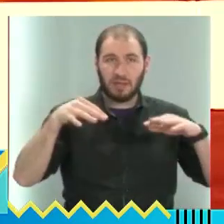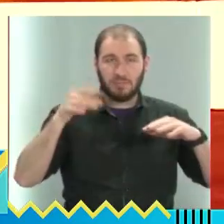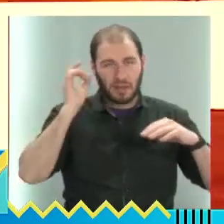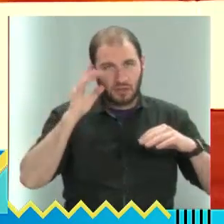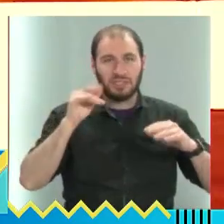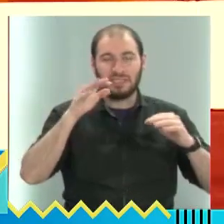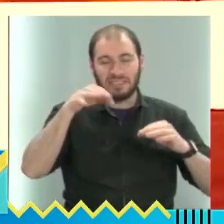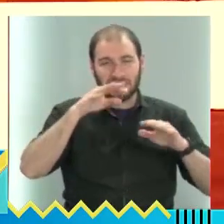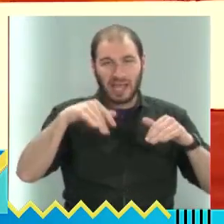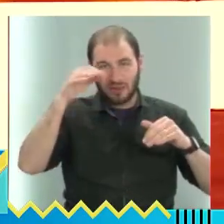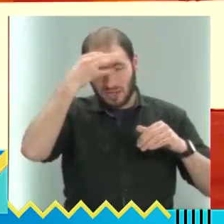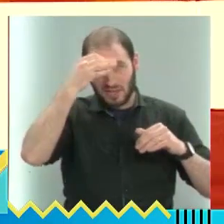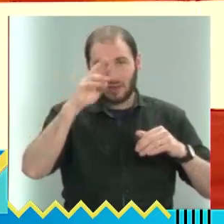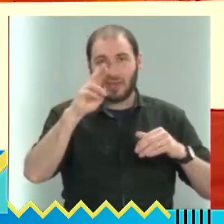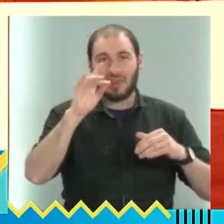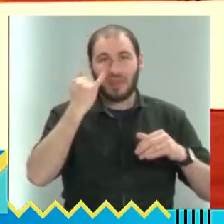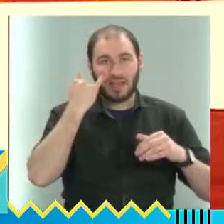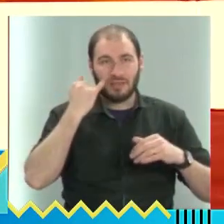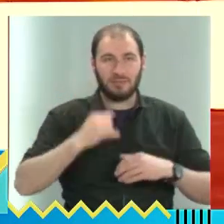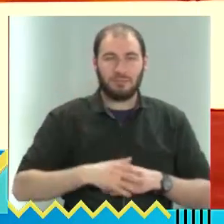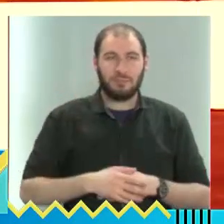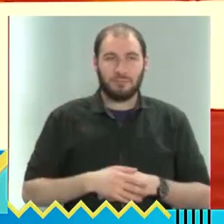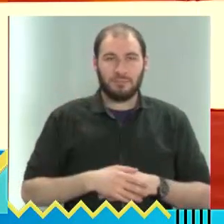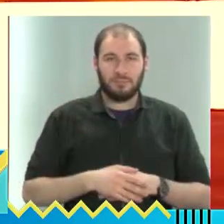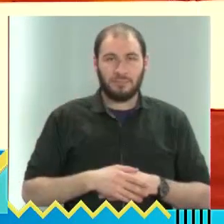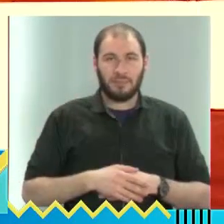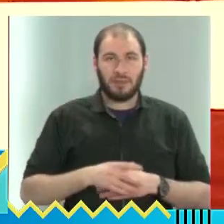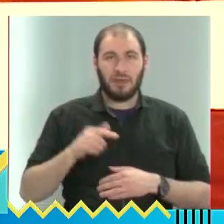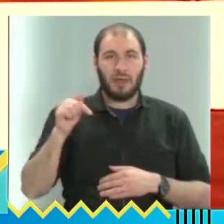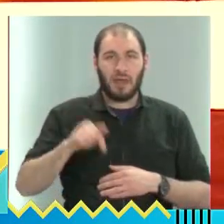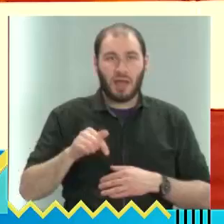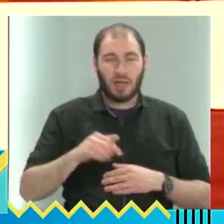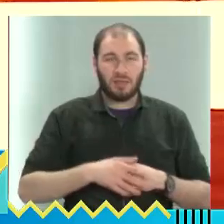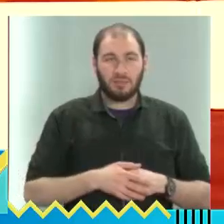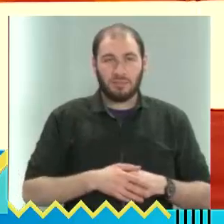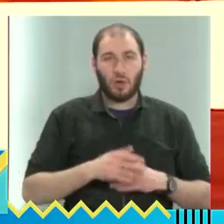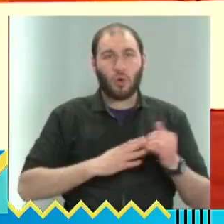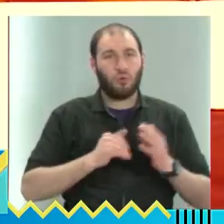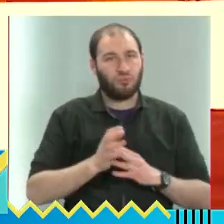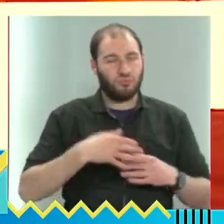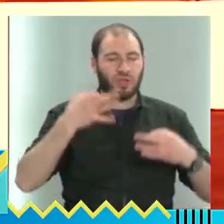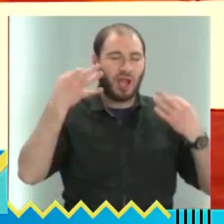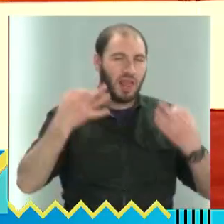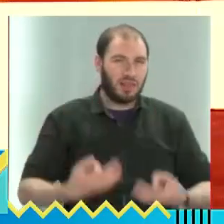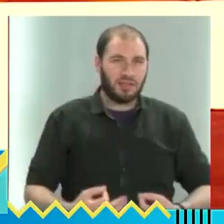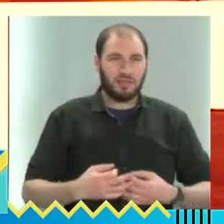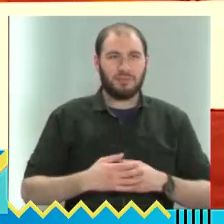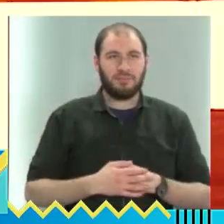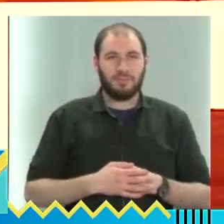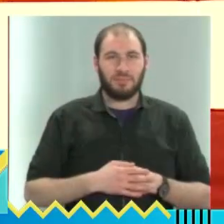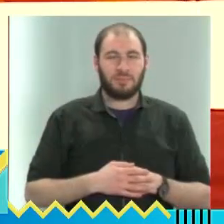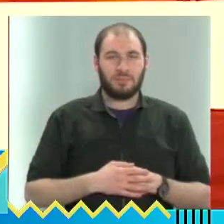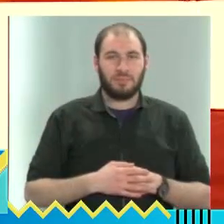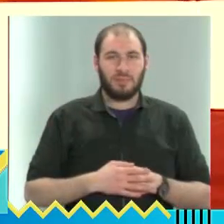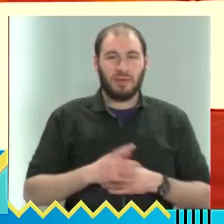el teatro griego Frank Romero Dey, obras que han sido de muy buena calidad en lo que hace a